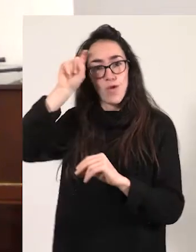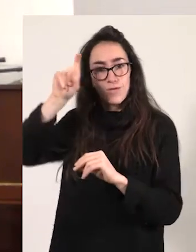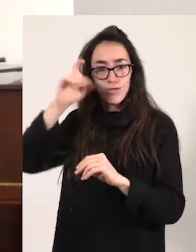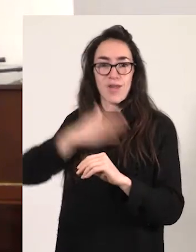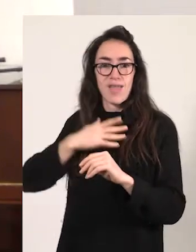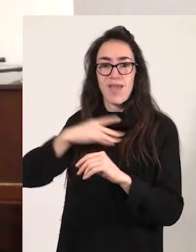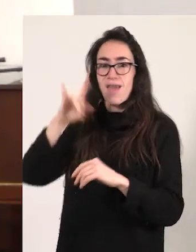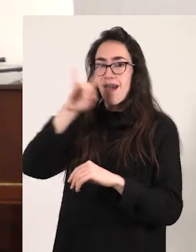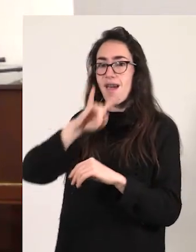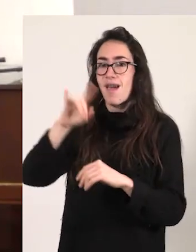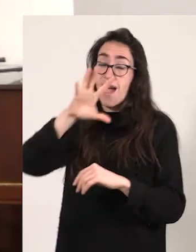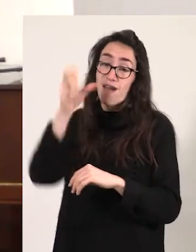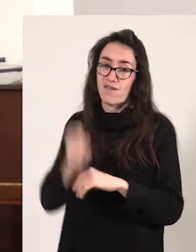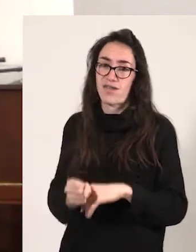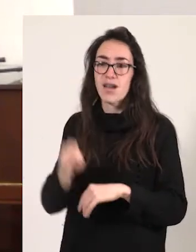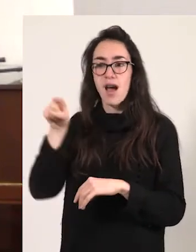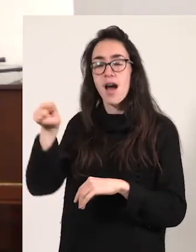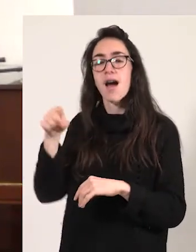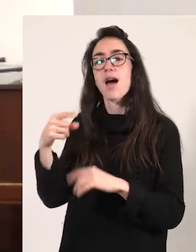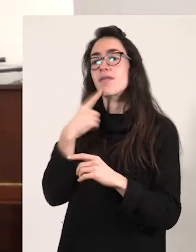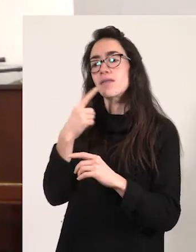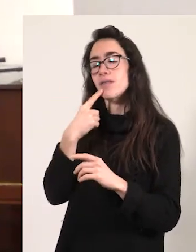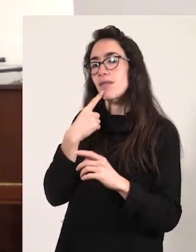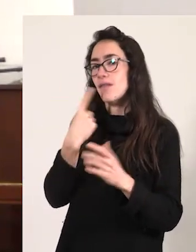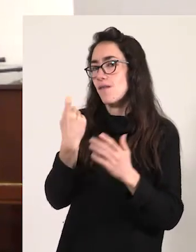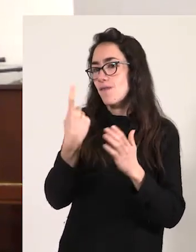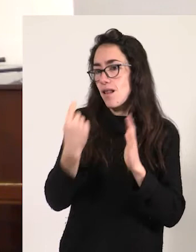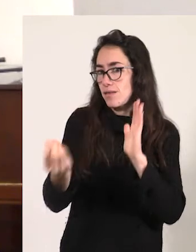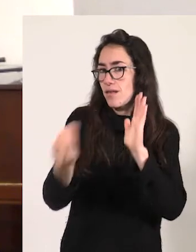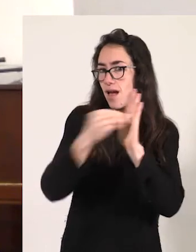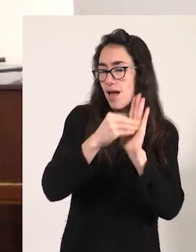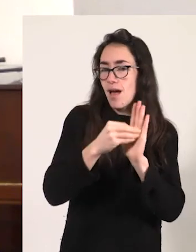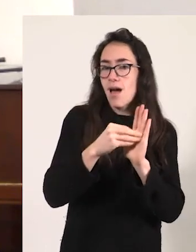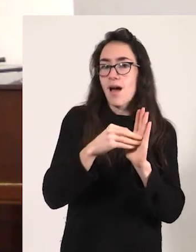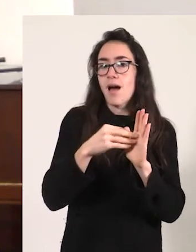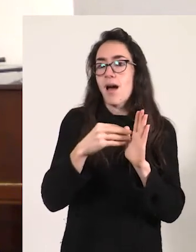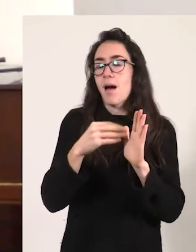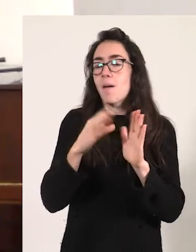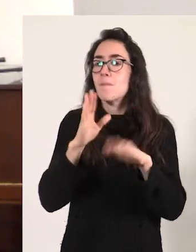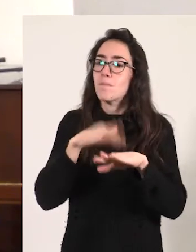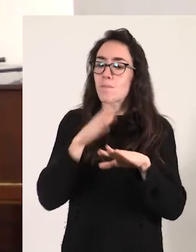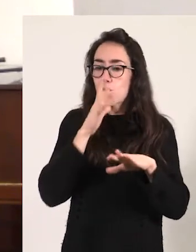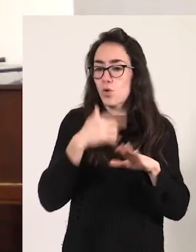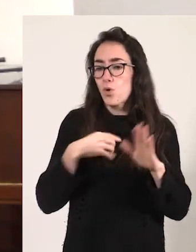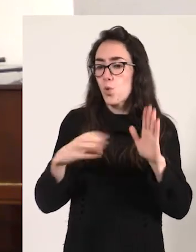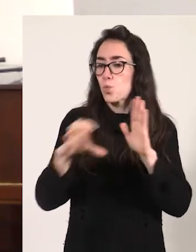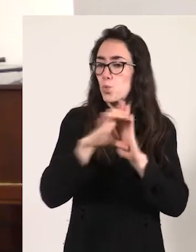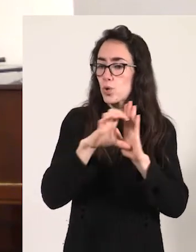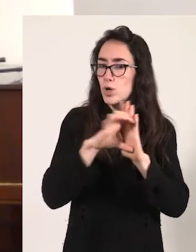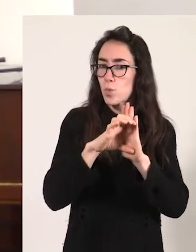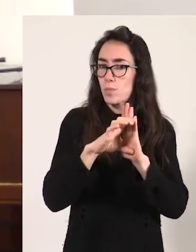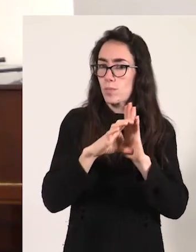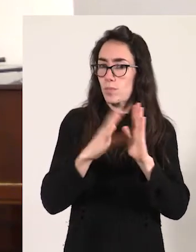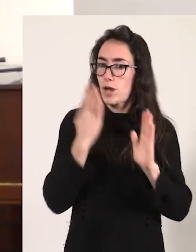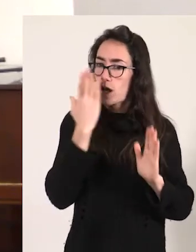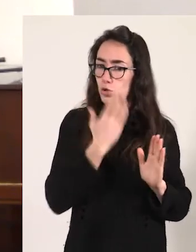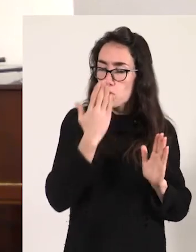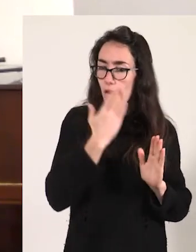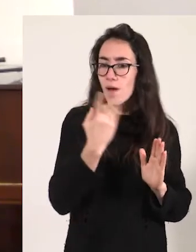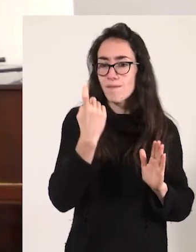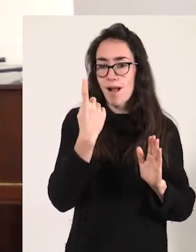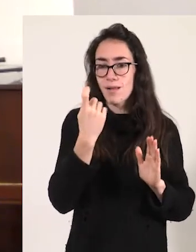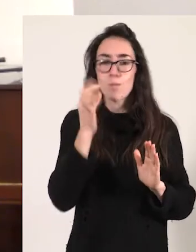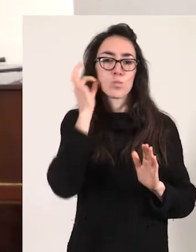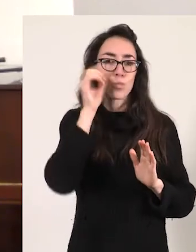Complutense, Patricia Rocu, que es afrodescendiente, y esa justicia curricular de lo que habla es básicamente de que tengamos un currículo